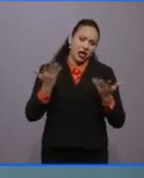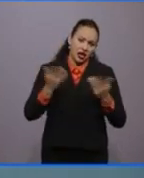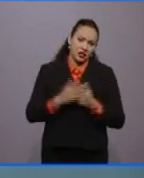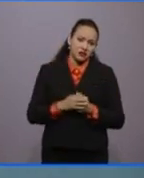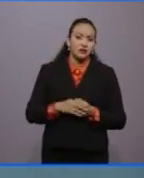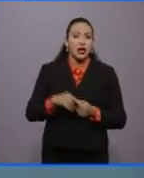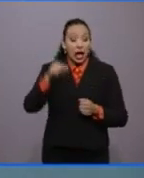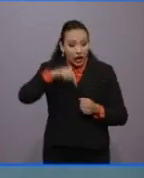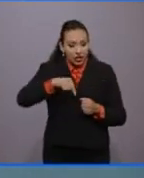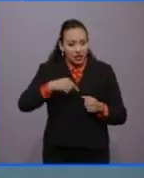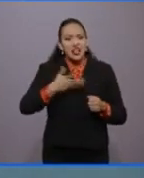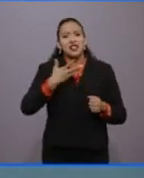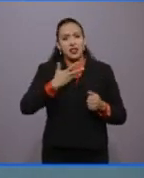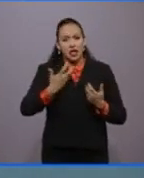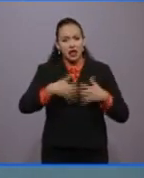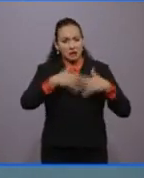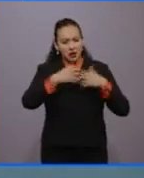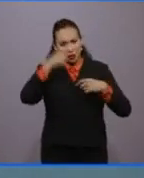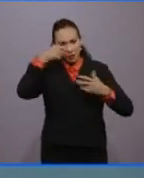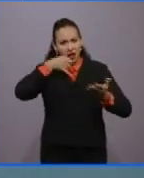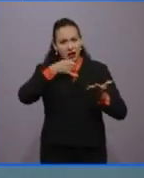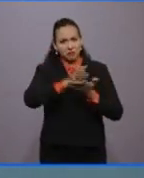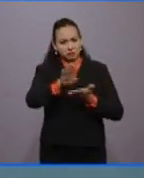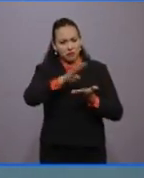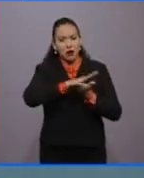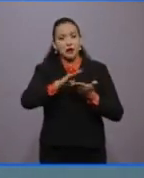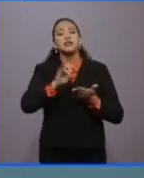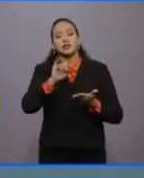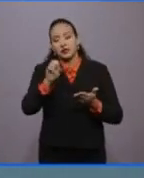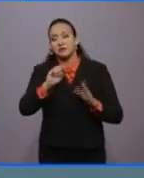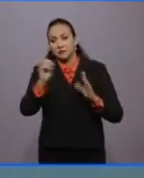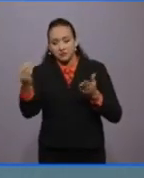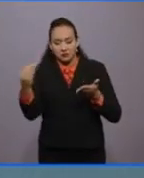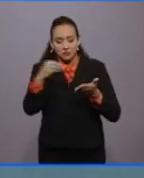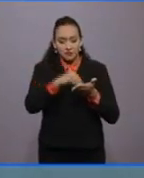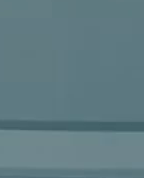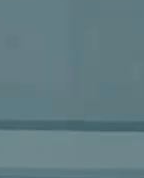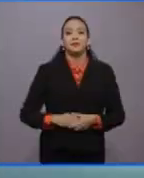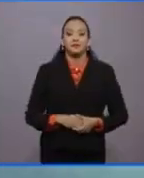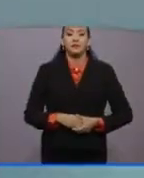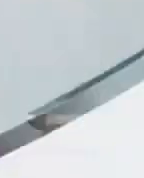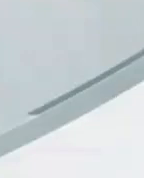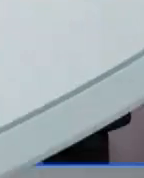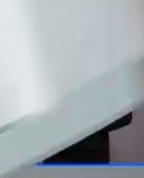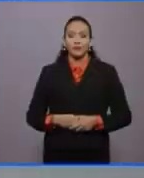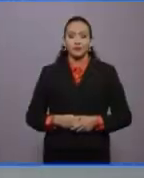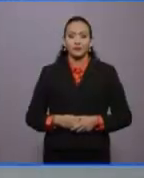con la máquina correspondiente. Así es. Con gusto agregaríamos eso.